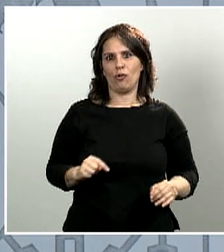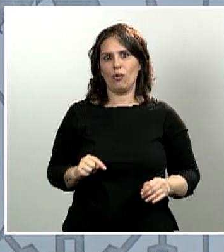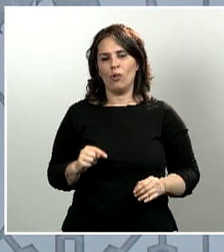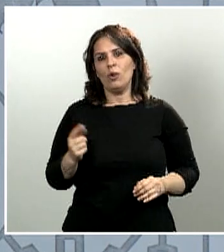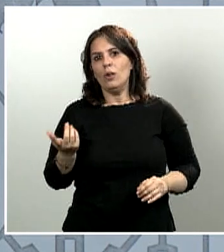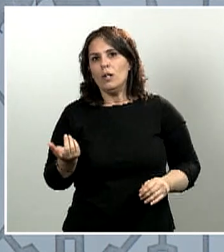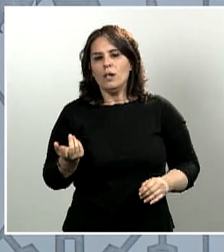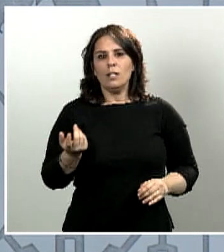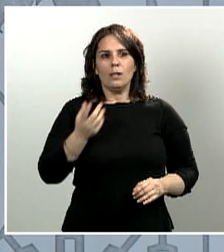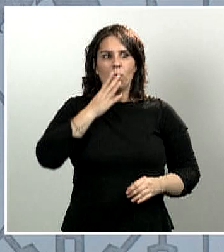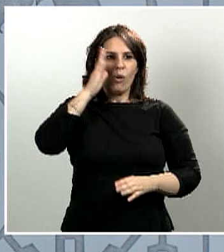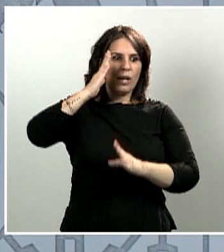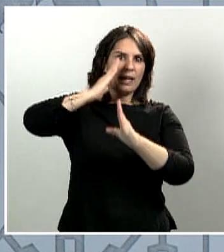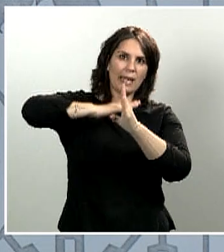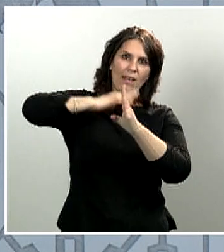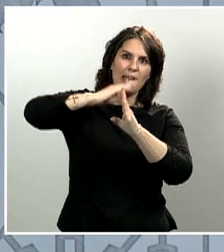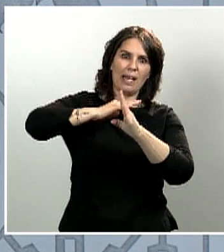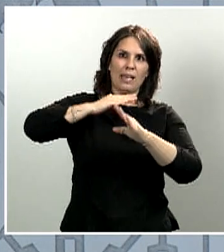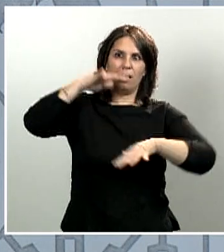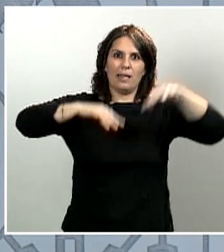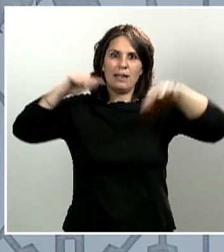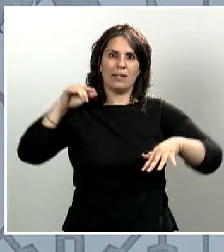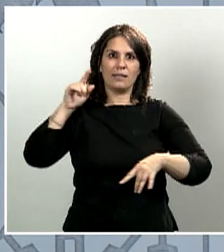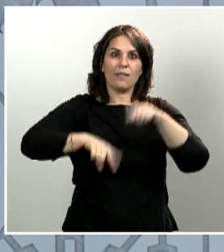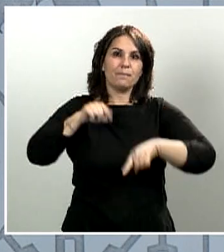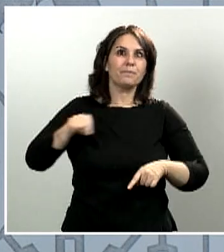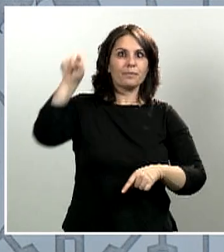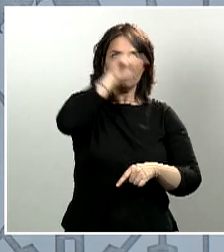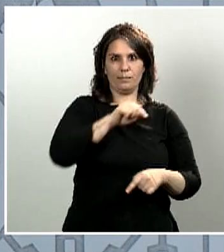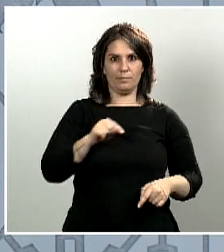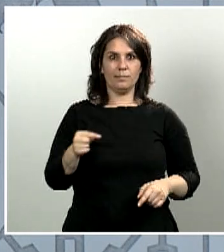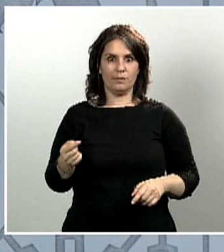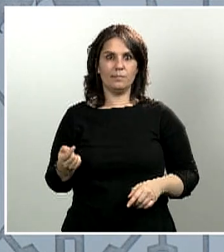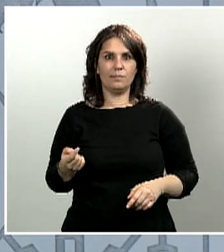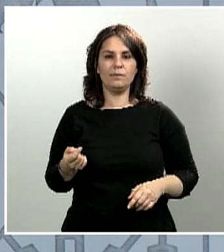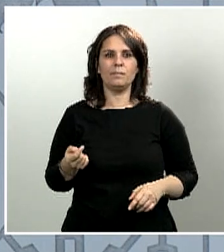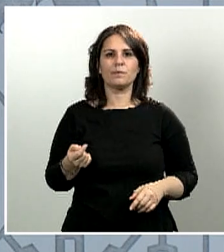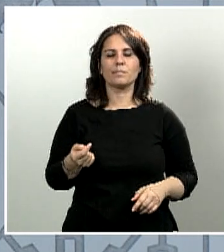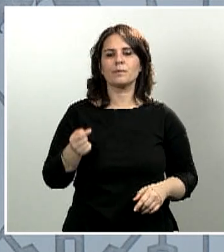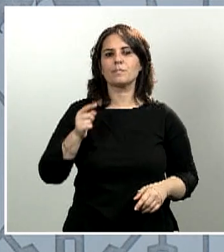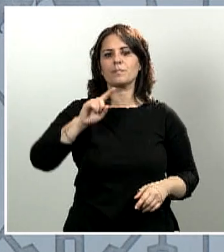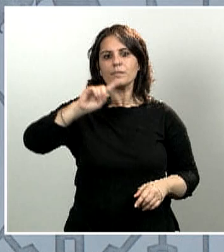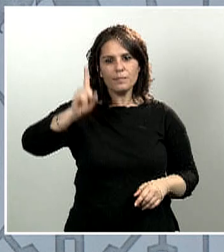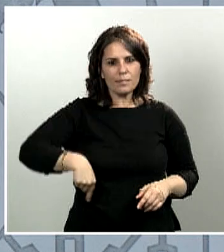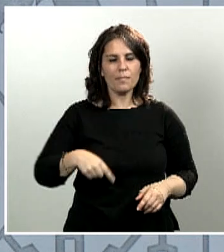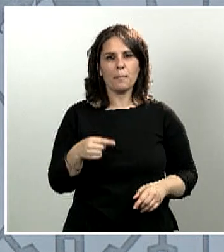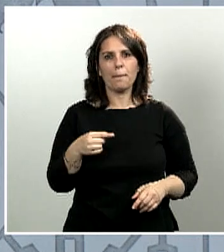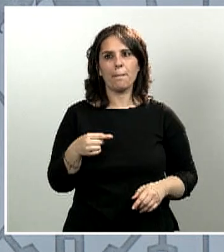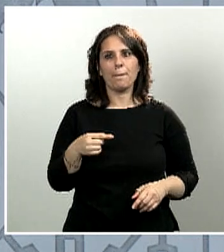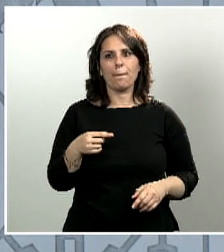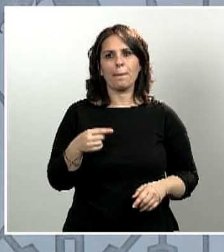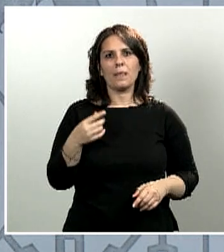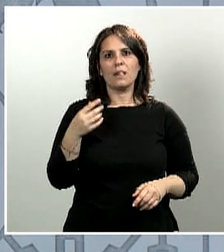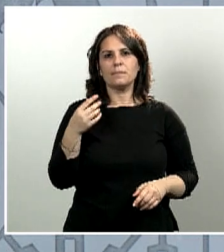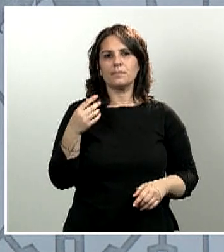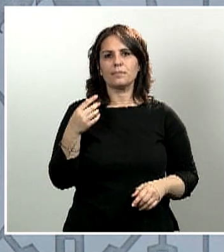niveles en cada uno de ellos, pero que la combinación sea la adecuada, se debe también unir a la capacidad